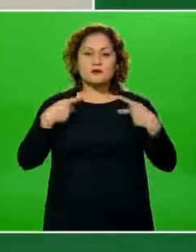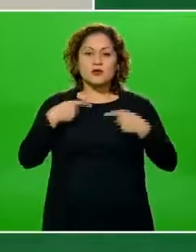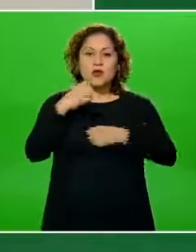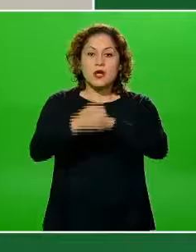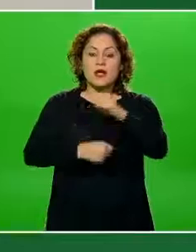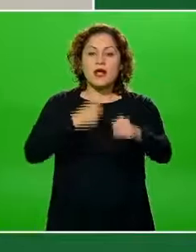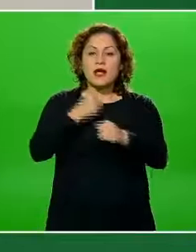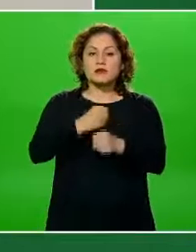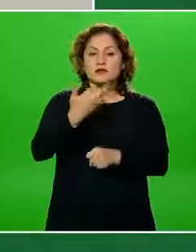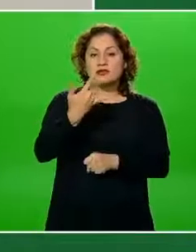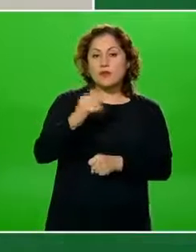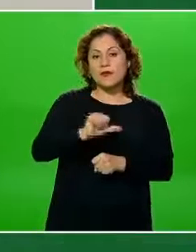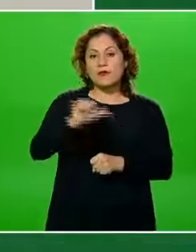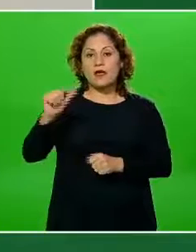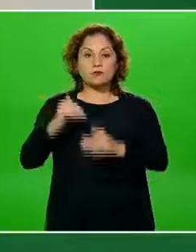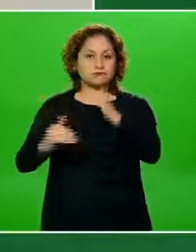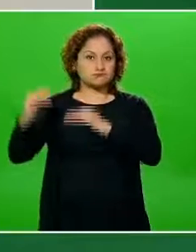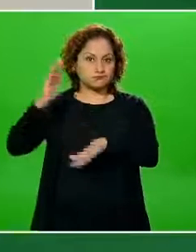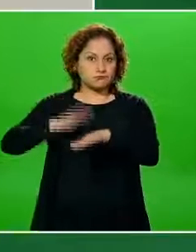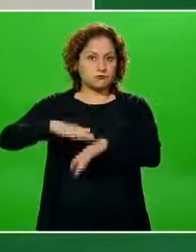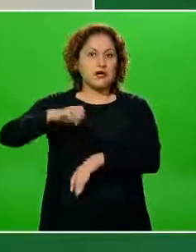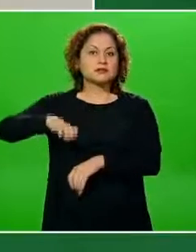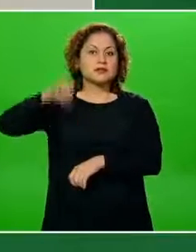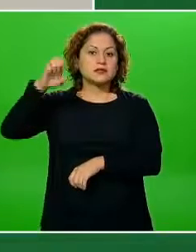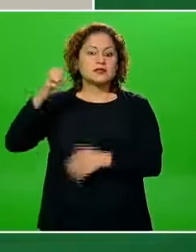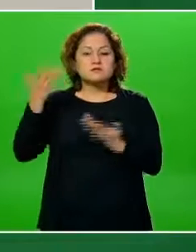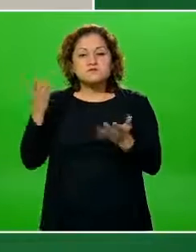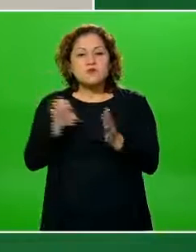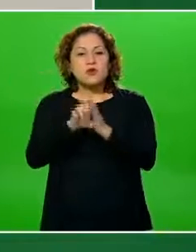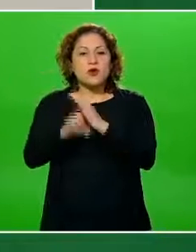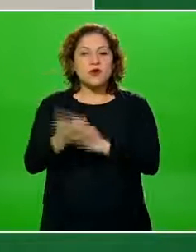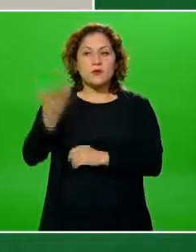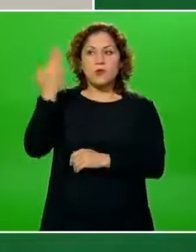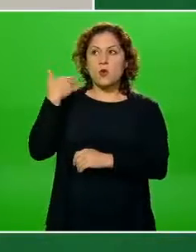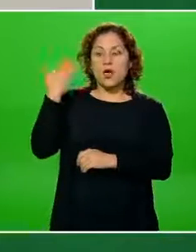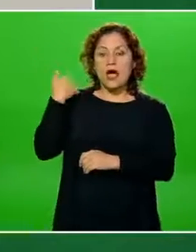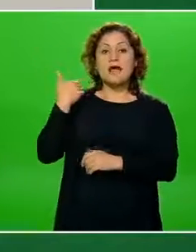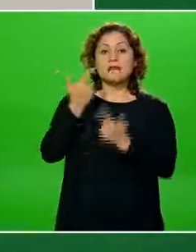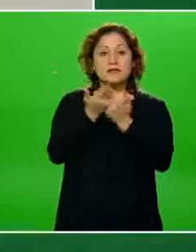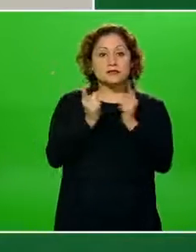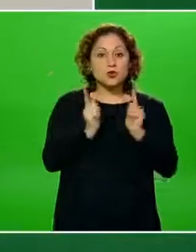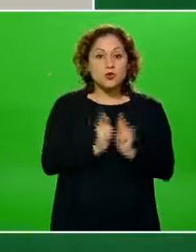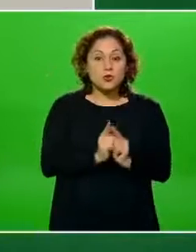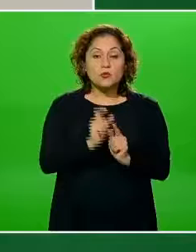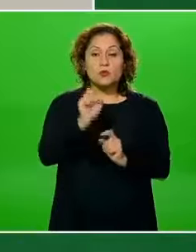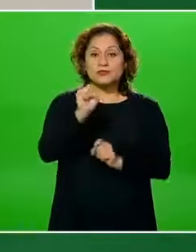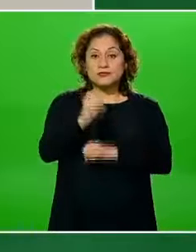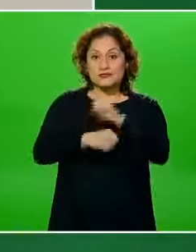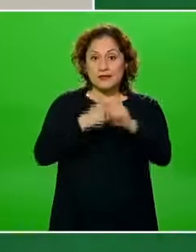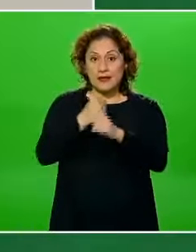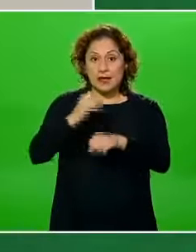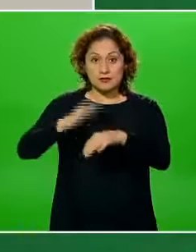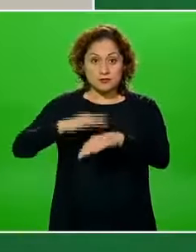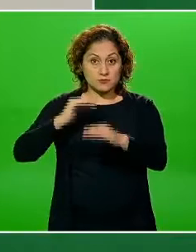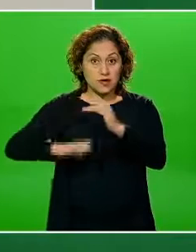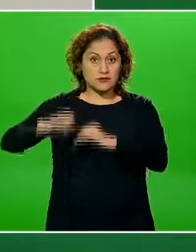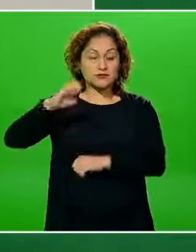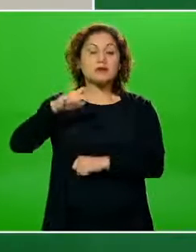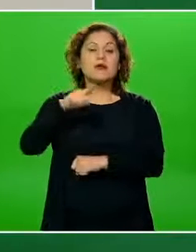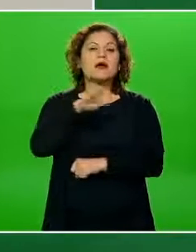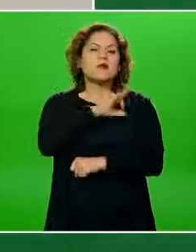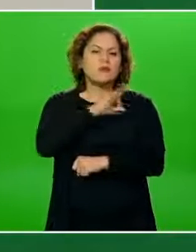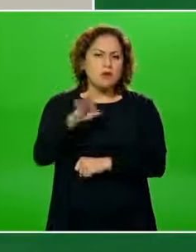más años de edad, lo que quiere decir que personas que hubieran estado en el grupo de 60 y más pueden en este momento todavía